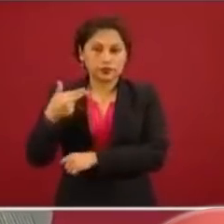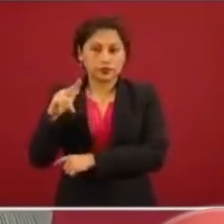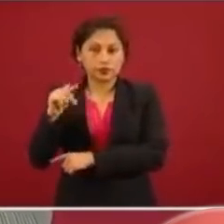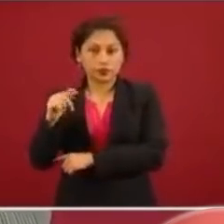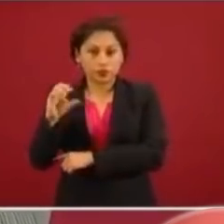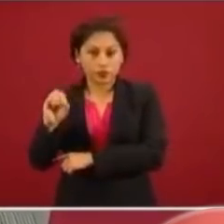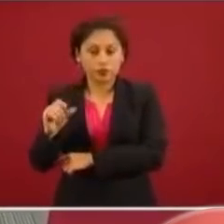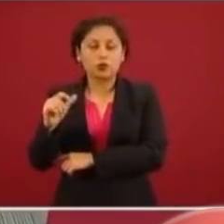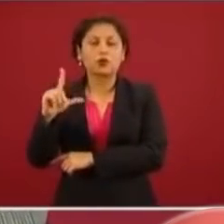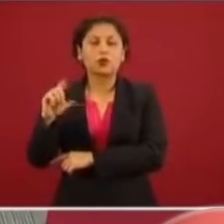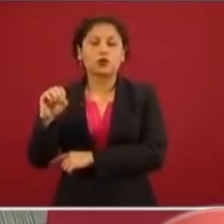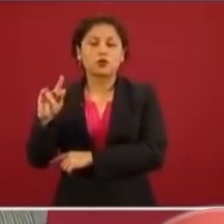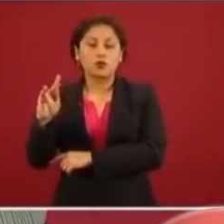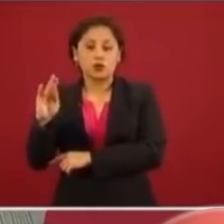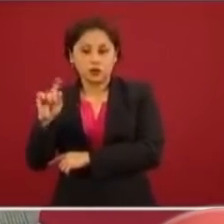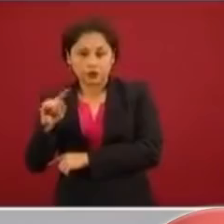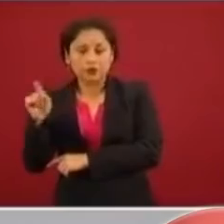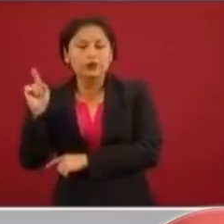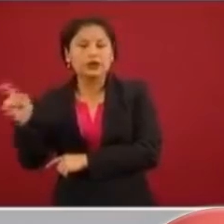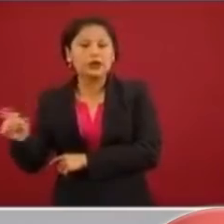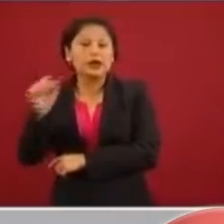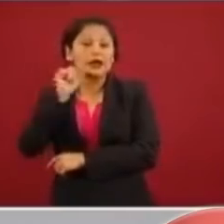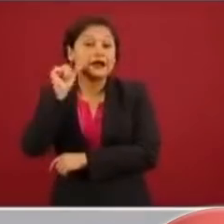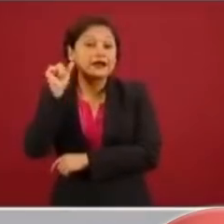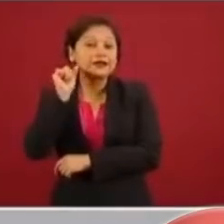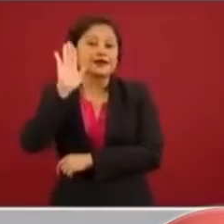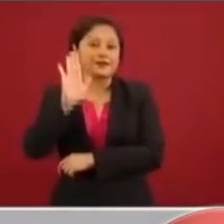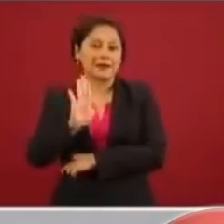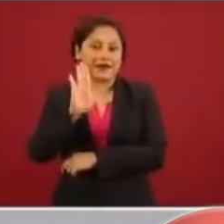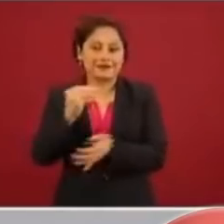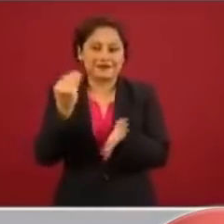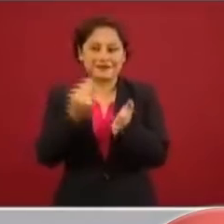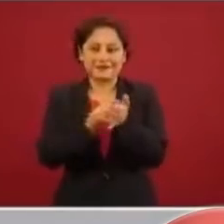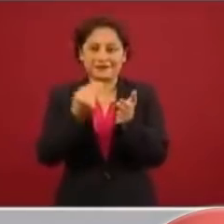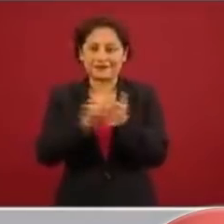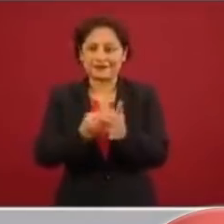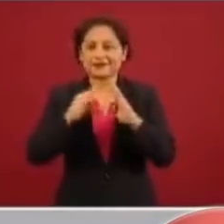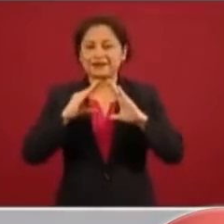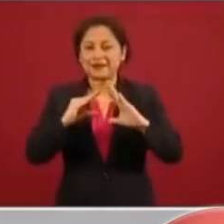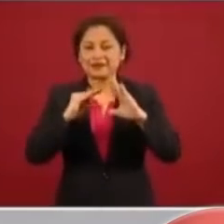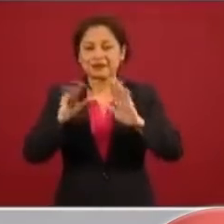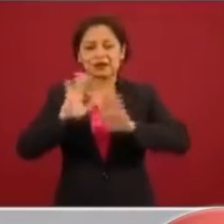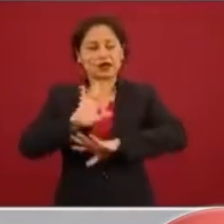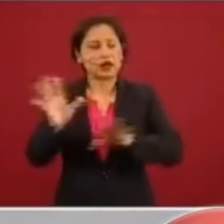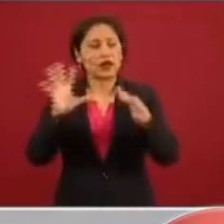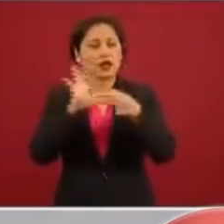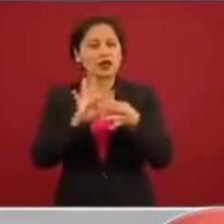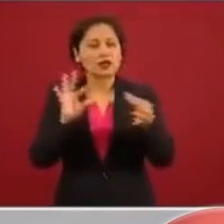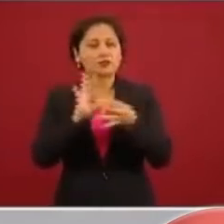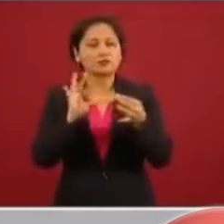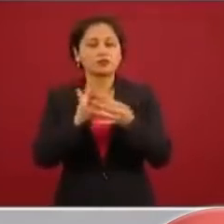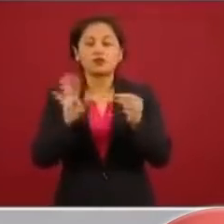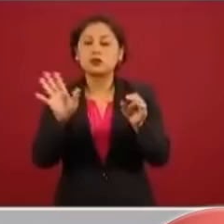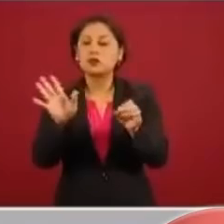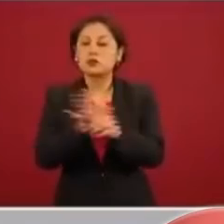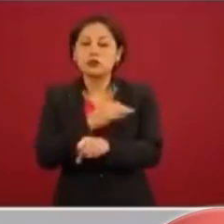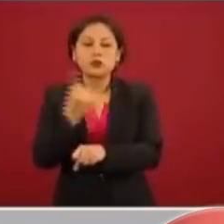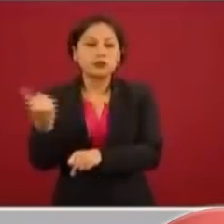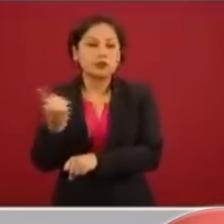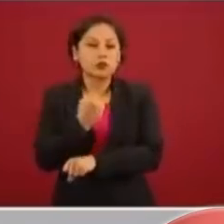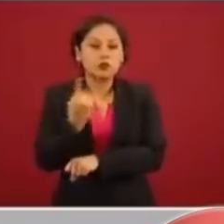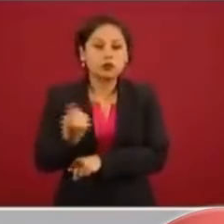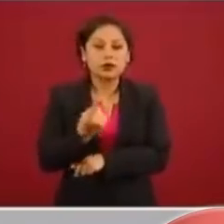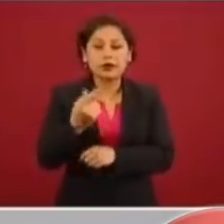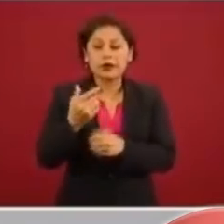es el explicativo de por qué estas 20 y tantos mil casos que se pueden estimar, que se han